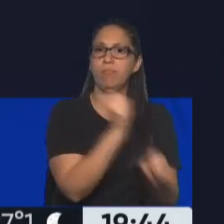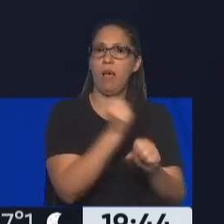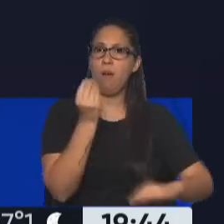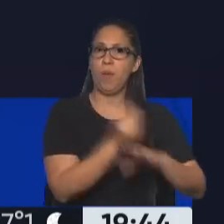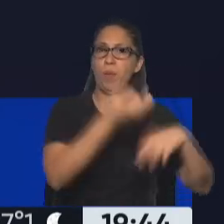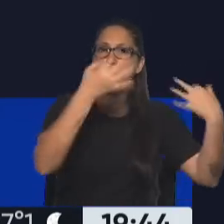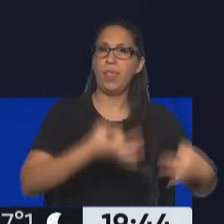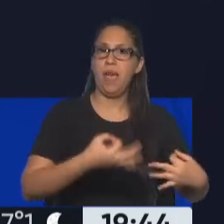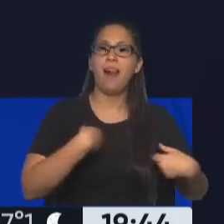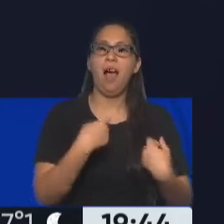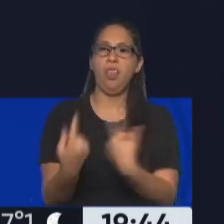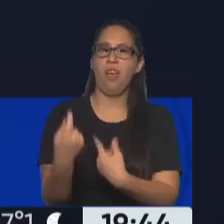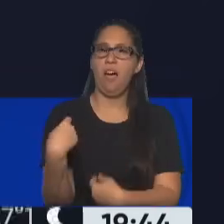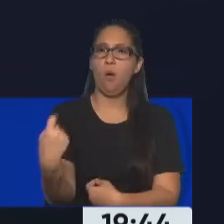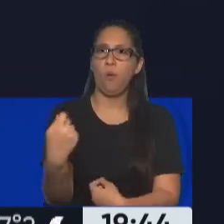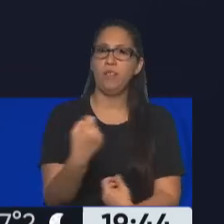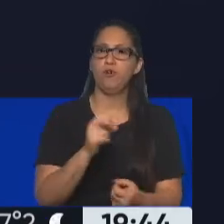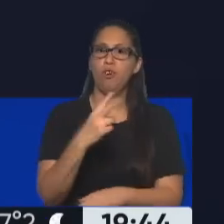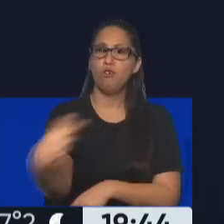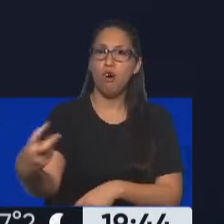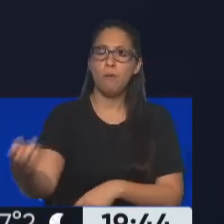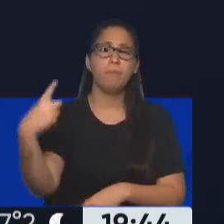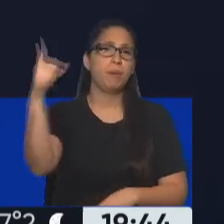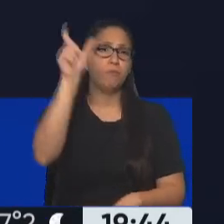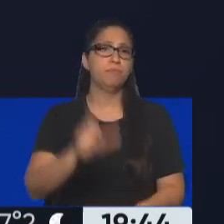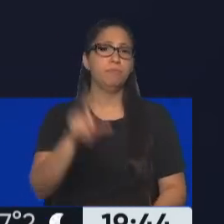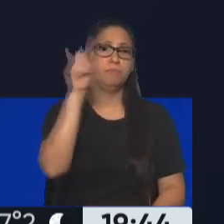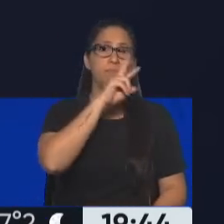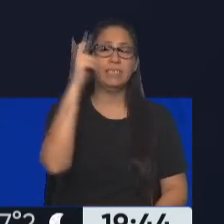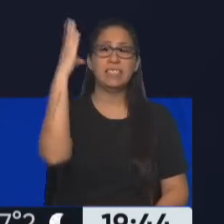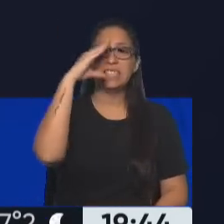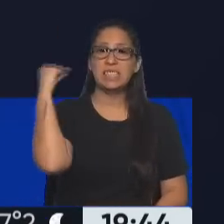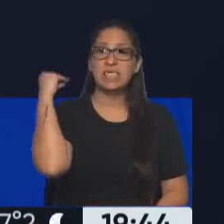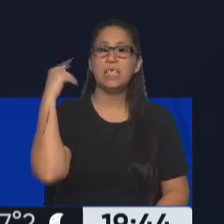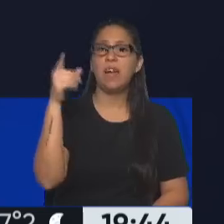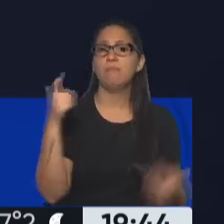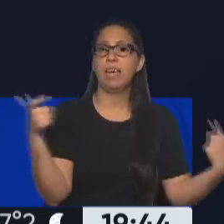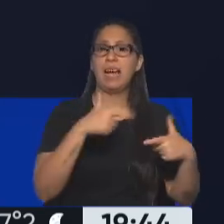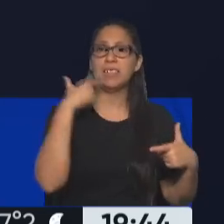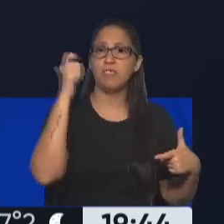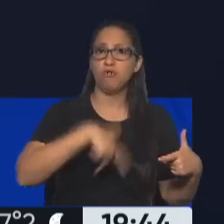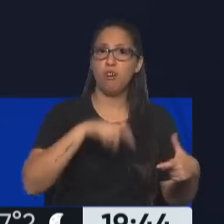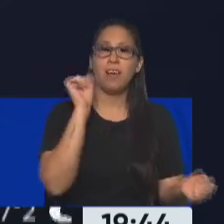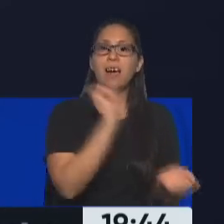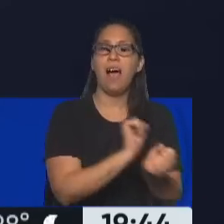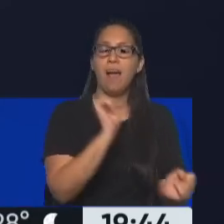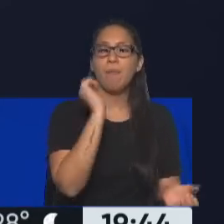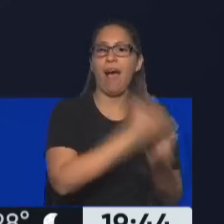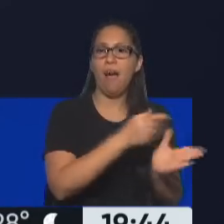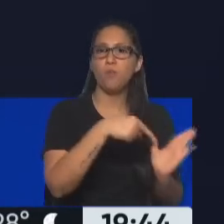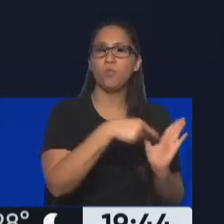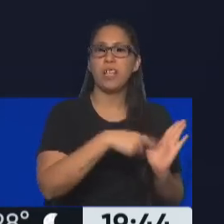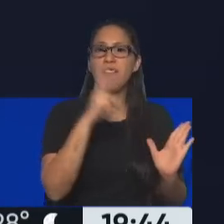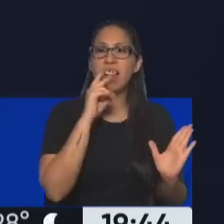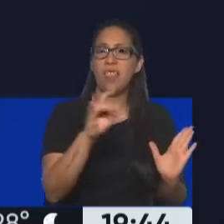cargo. La señora Cristina Kirchner fue condenada por la Cámara de Casación Penal en la causa Vialidad